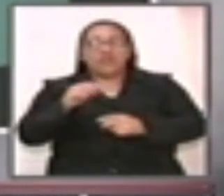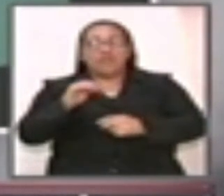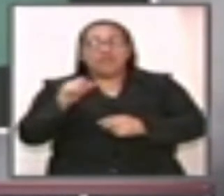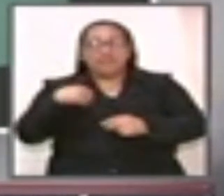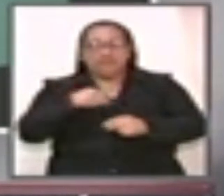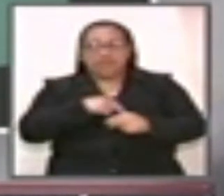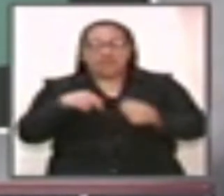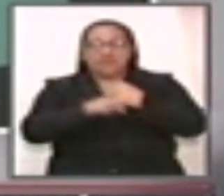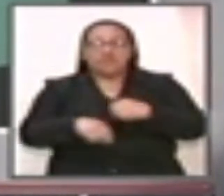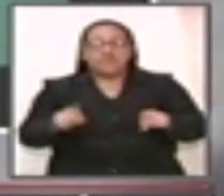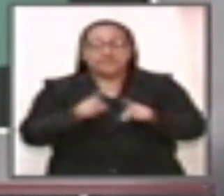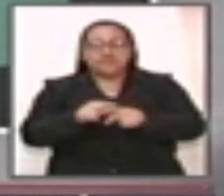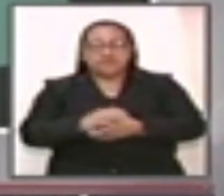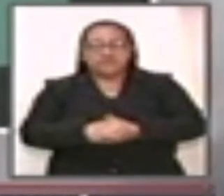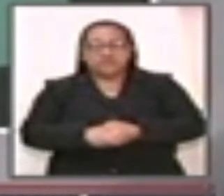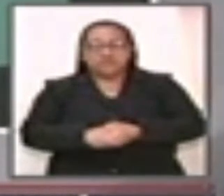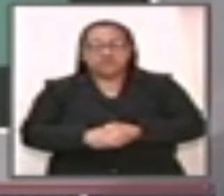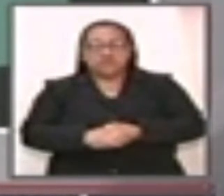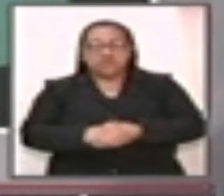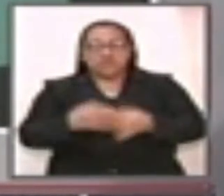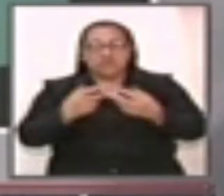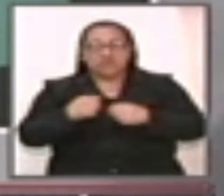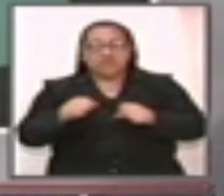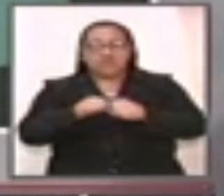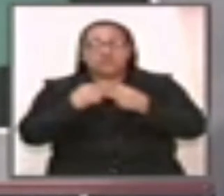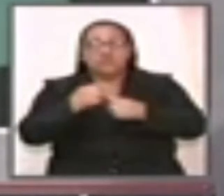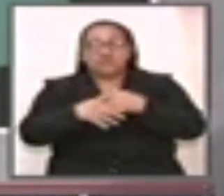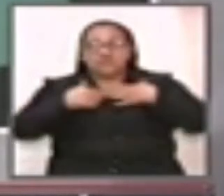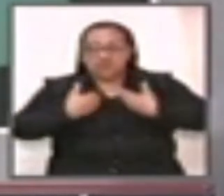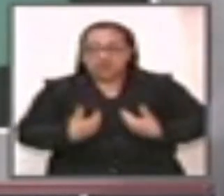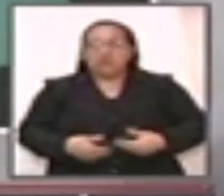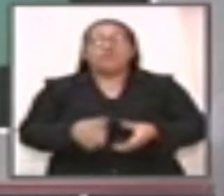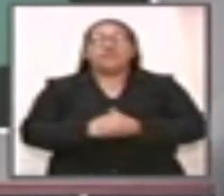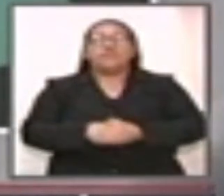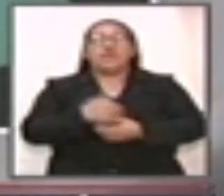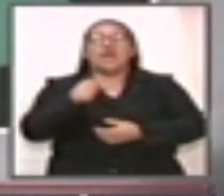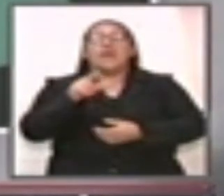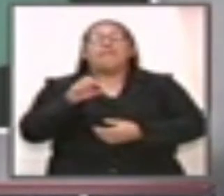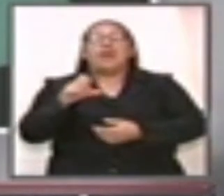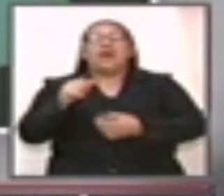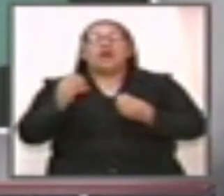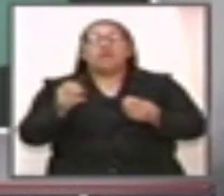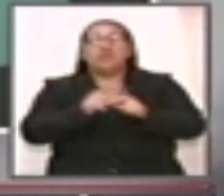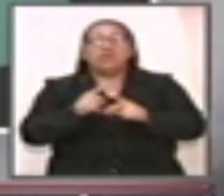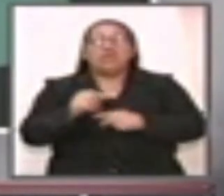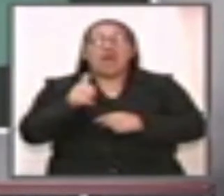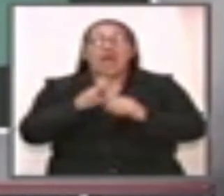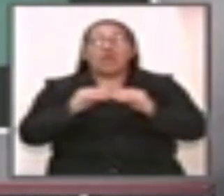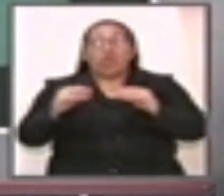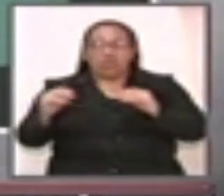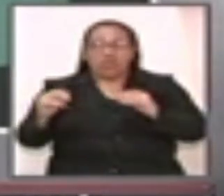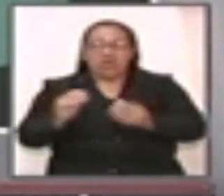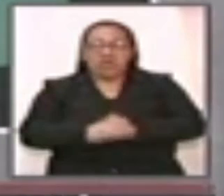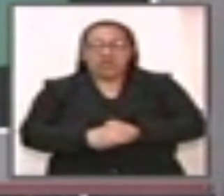país. Luego también la industria de la vestimenta y accesorios, tanto de alpaca como de algodón,